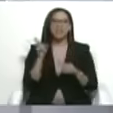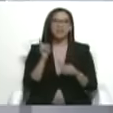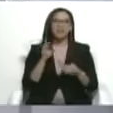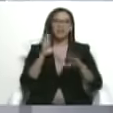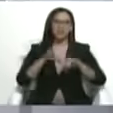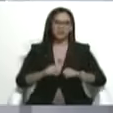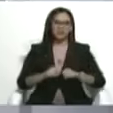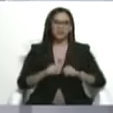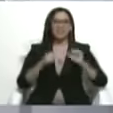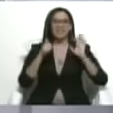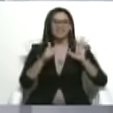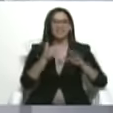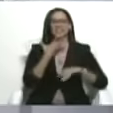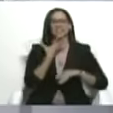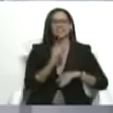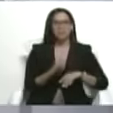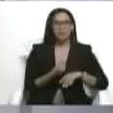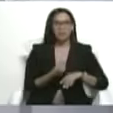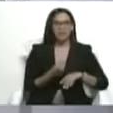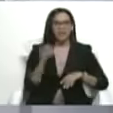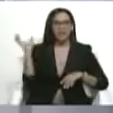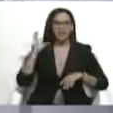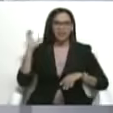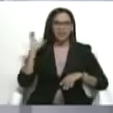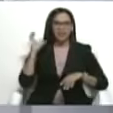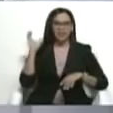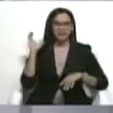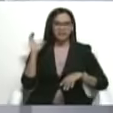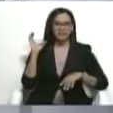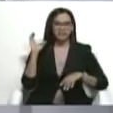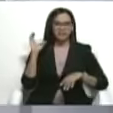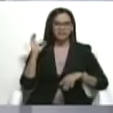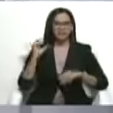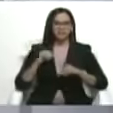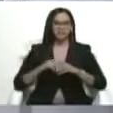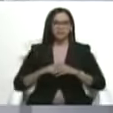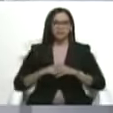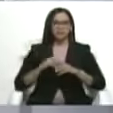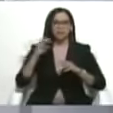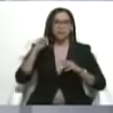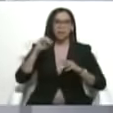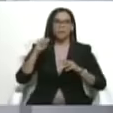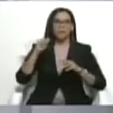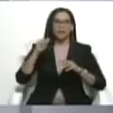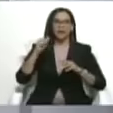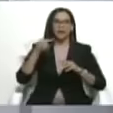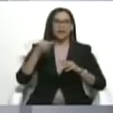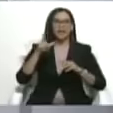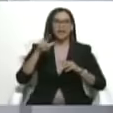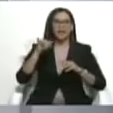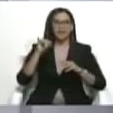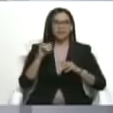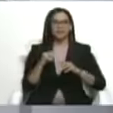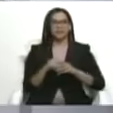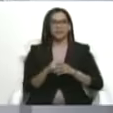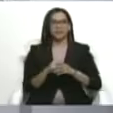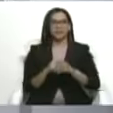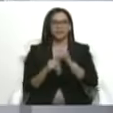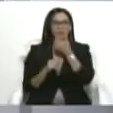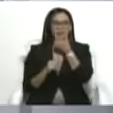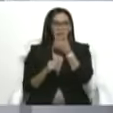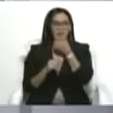el 6 de diciembre en Caracas, Magali Meda y Henry Alviare. Henry Alviare hoy es uno de